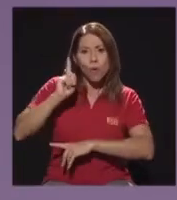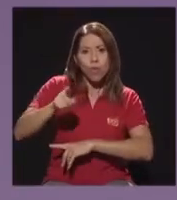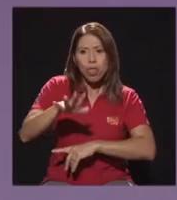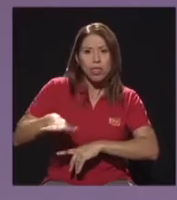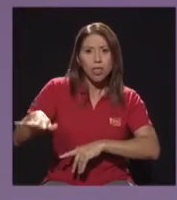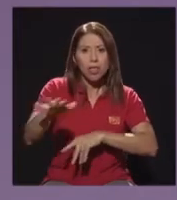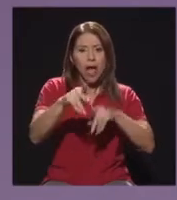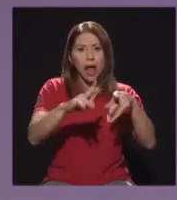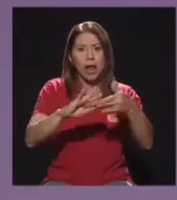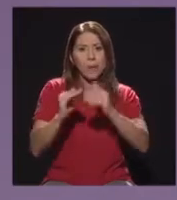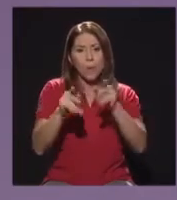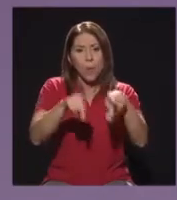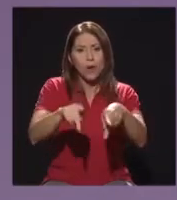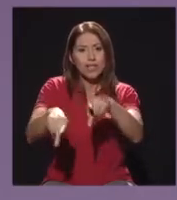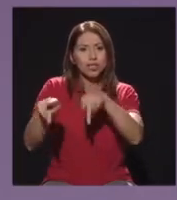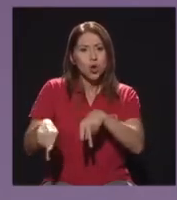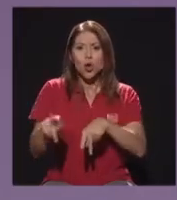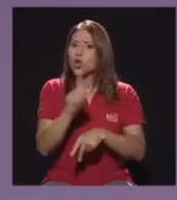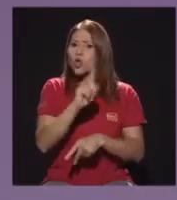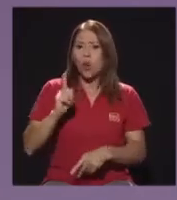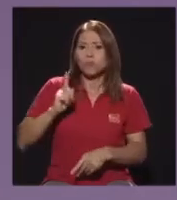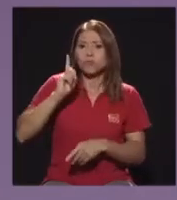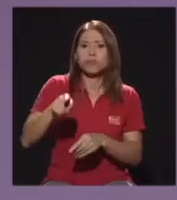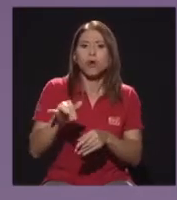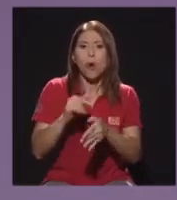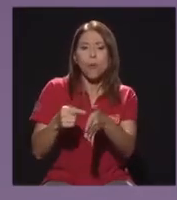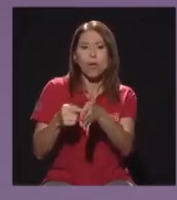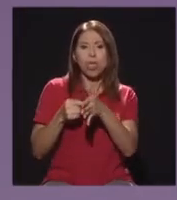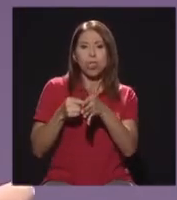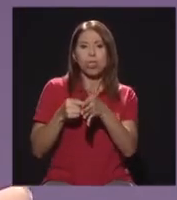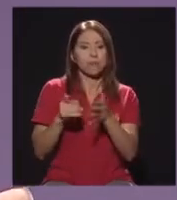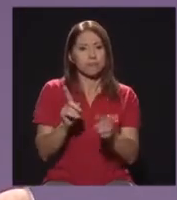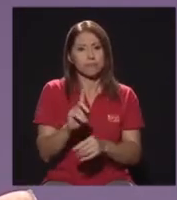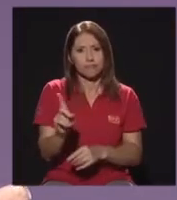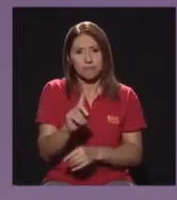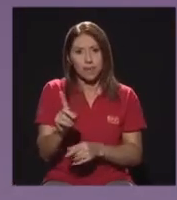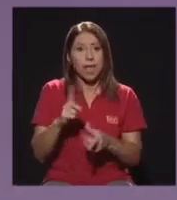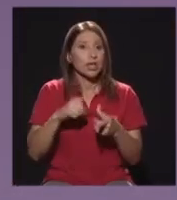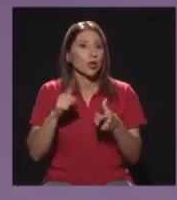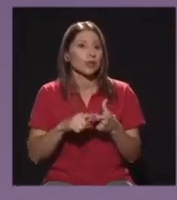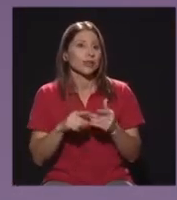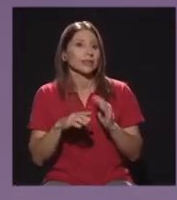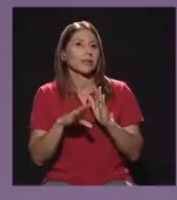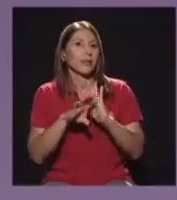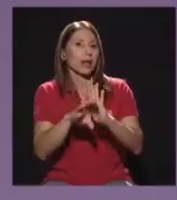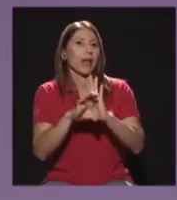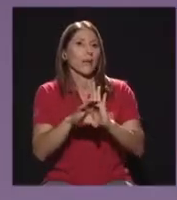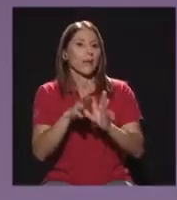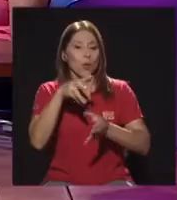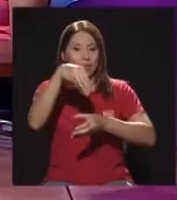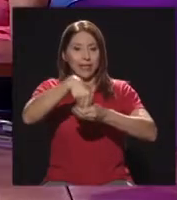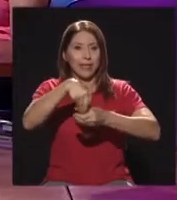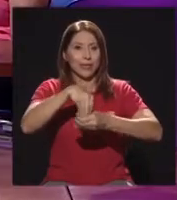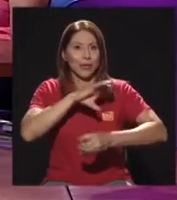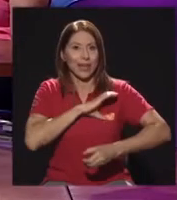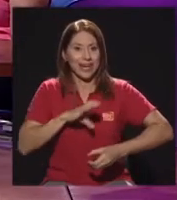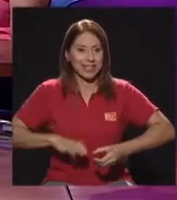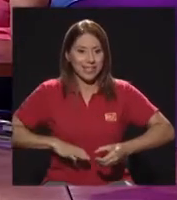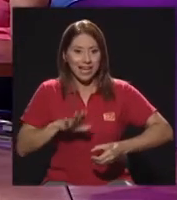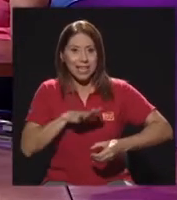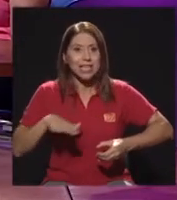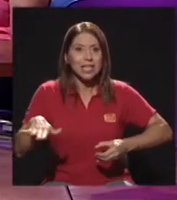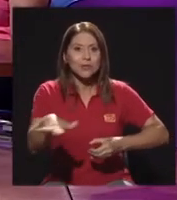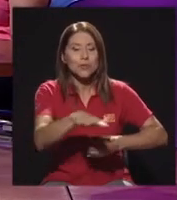si fuera una exigencia verdad entonces sería fabuloso que dentro del cristianismo se